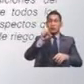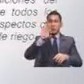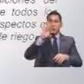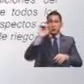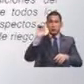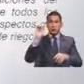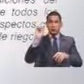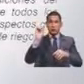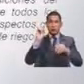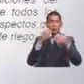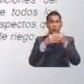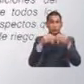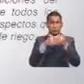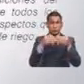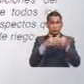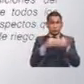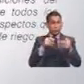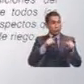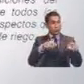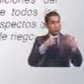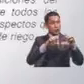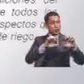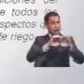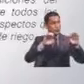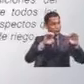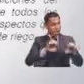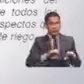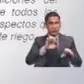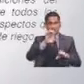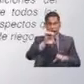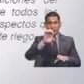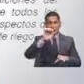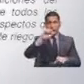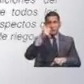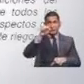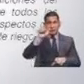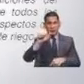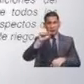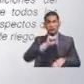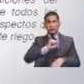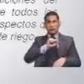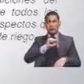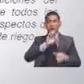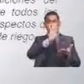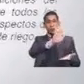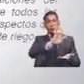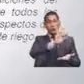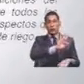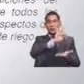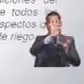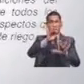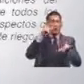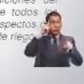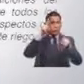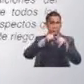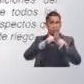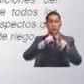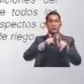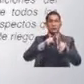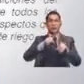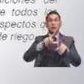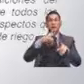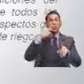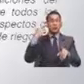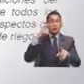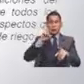$51,190.80 en contra de la constructora e inmobiliaria ESA, en la persona de su representación legal, señor Ronnie Javier